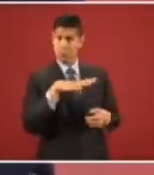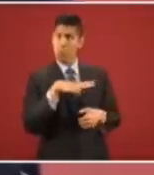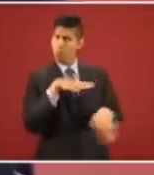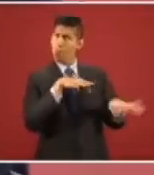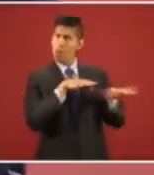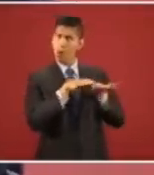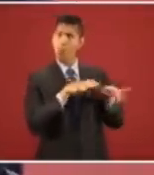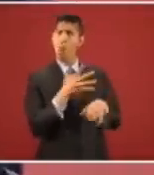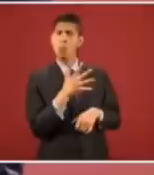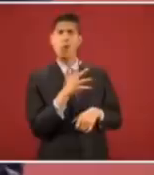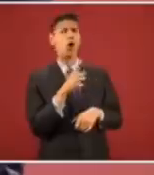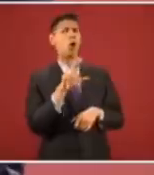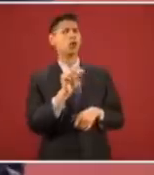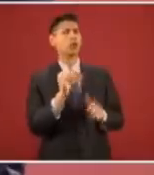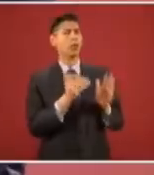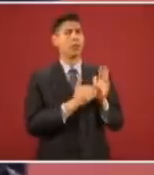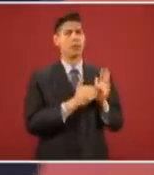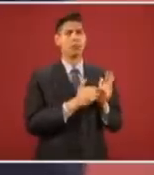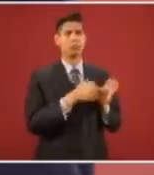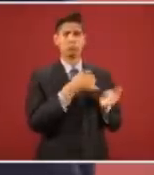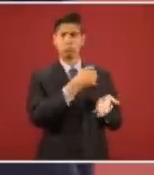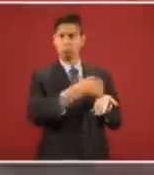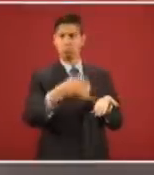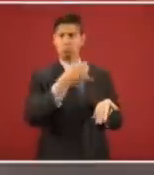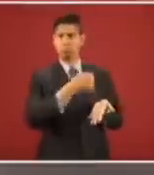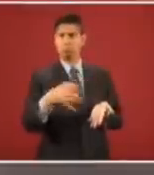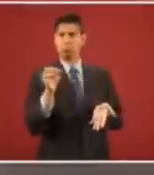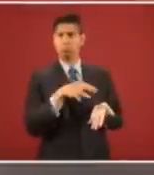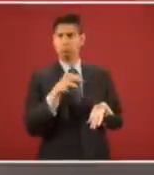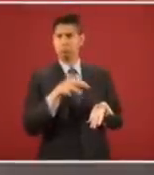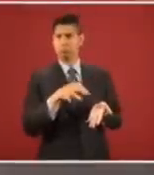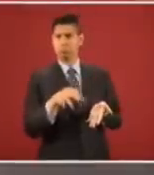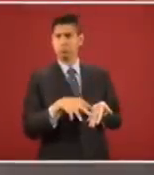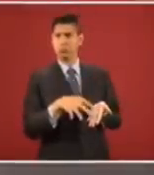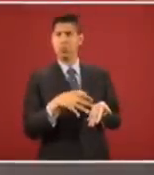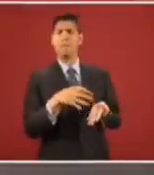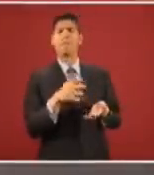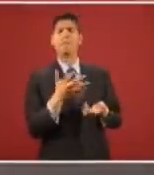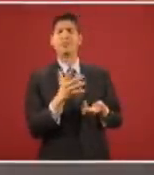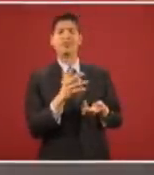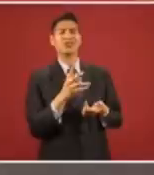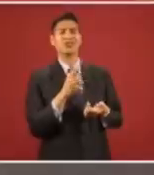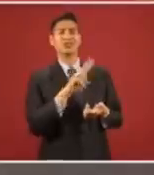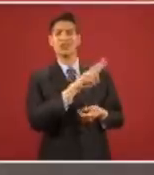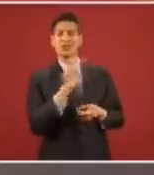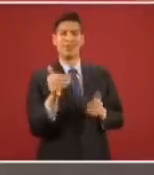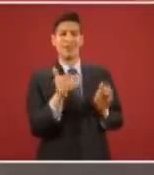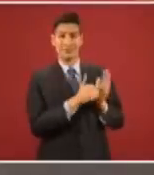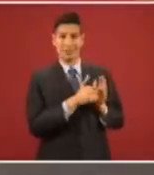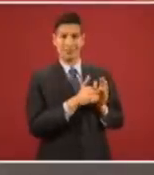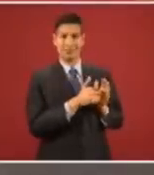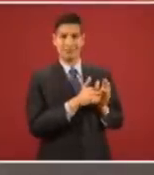80,000 sembradores. Se está trabajando en 200,000 hectáreas,